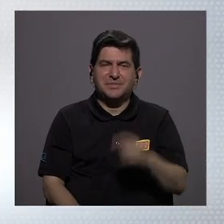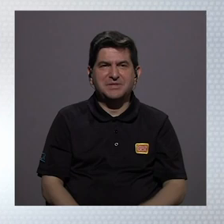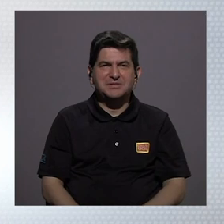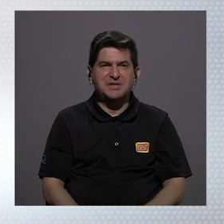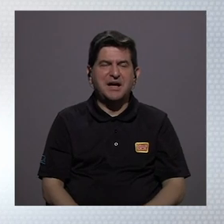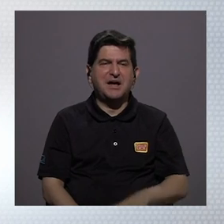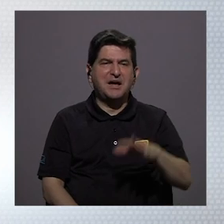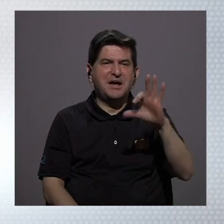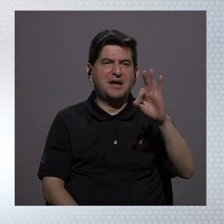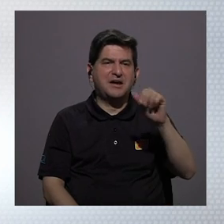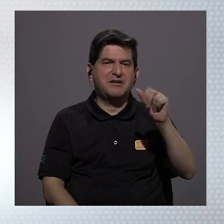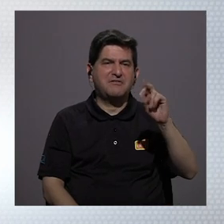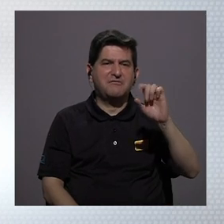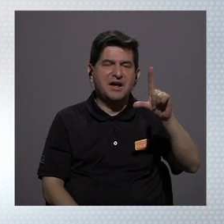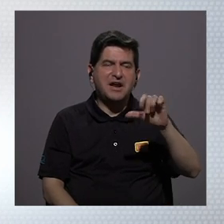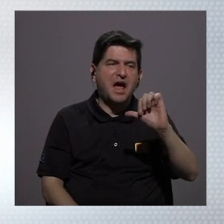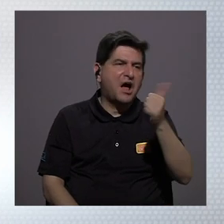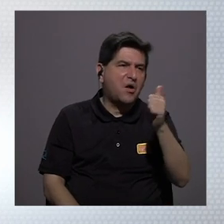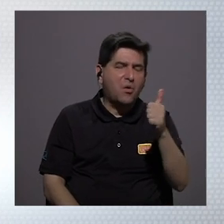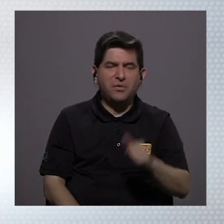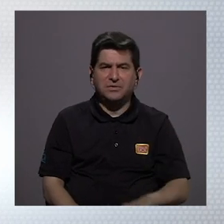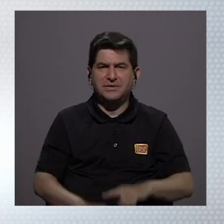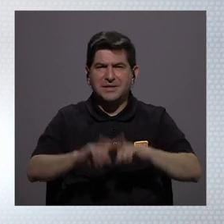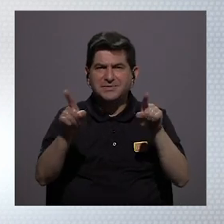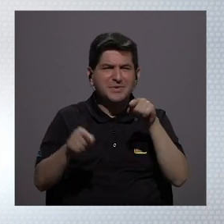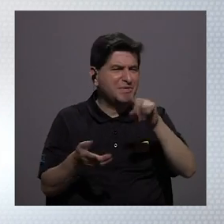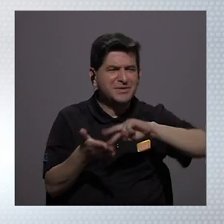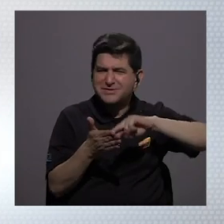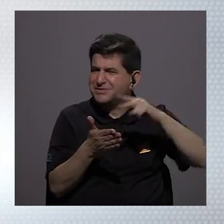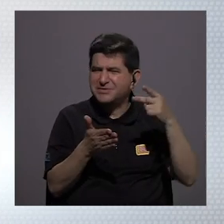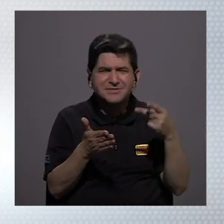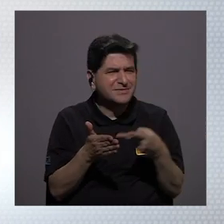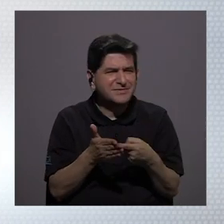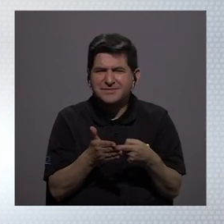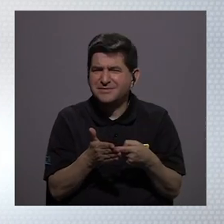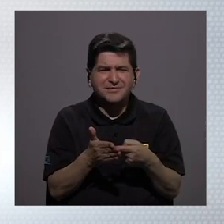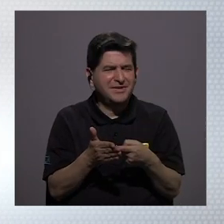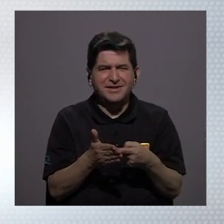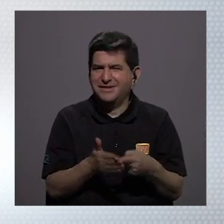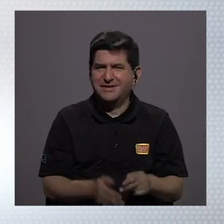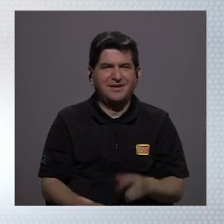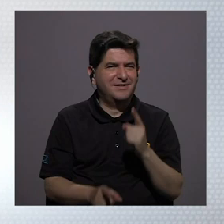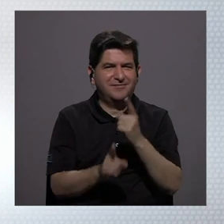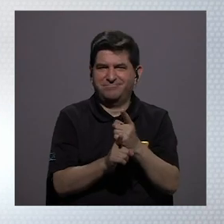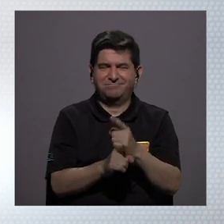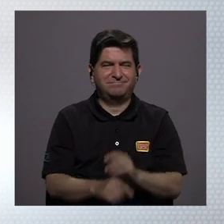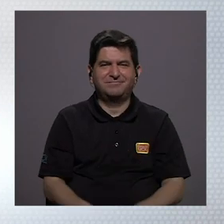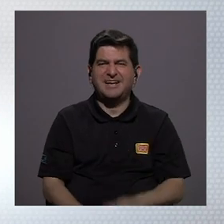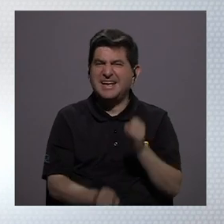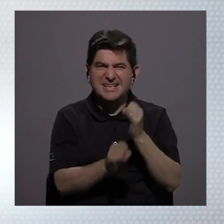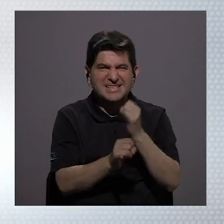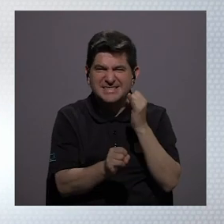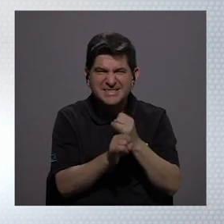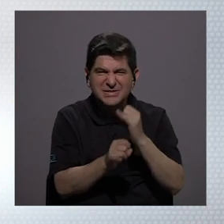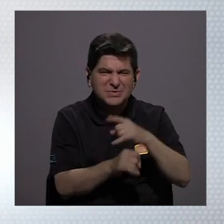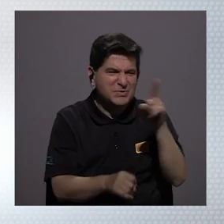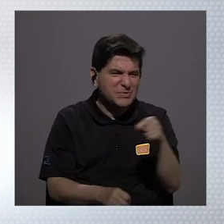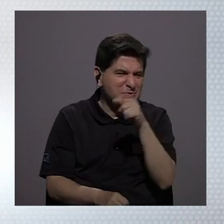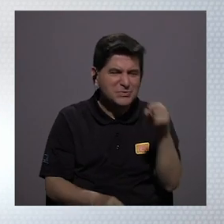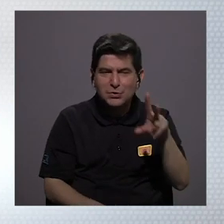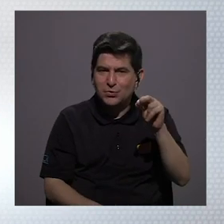que se vaya a Fanal y que se vaya a algunas otras. Pero eso no es, me parece que el tema no es qué instituciones